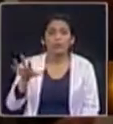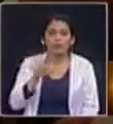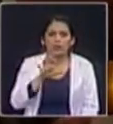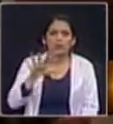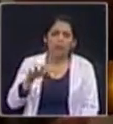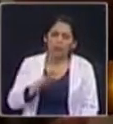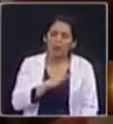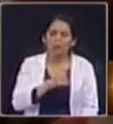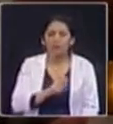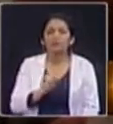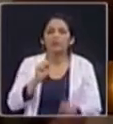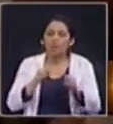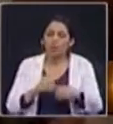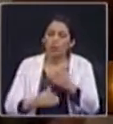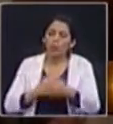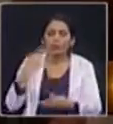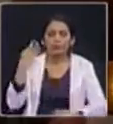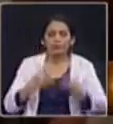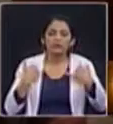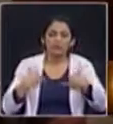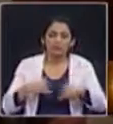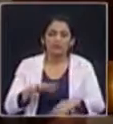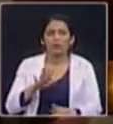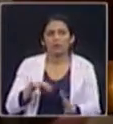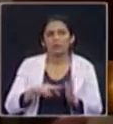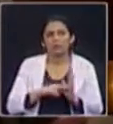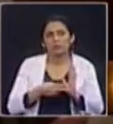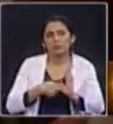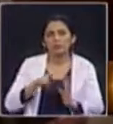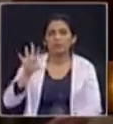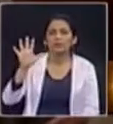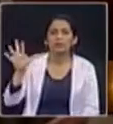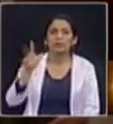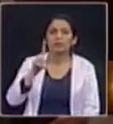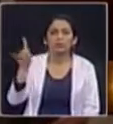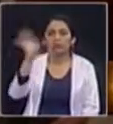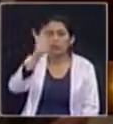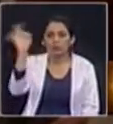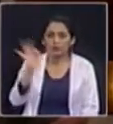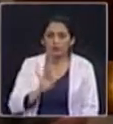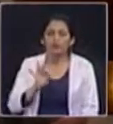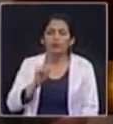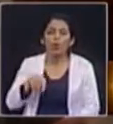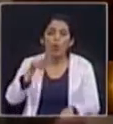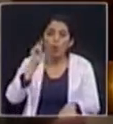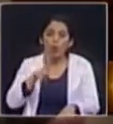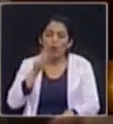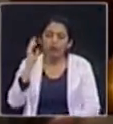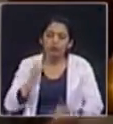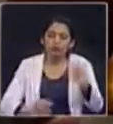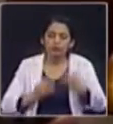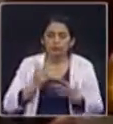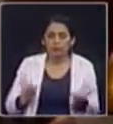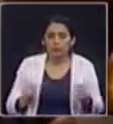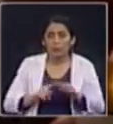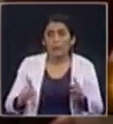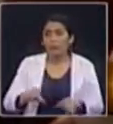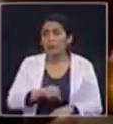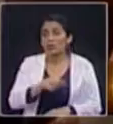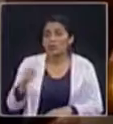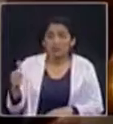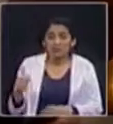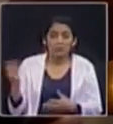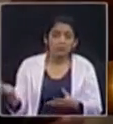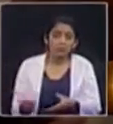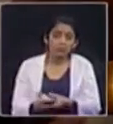el 51% más o menos de esas denuncias llegan a ser judicializados, es decir, a conocimiento de los jueces. Y de ahí lo que constatamos es